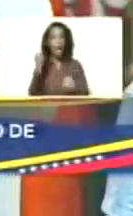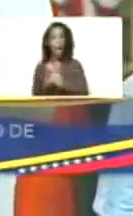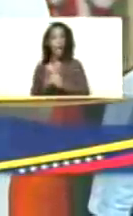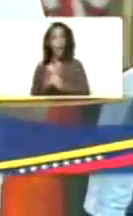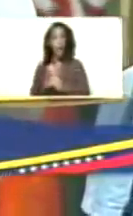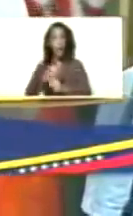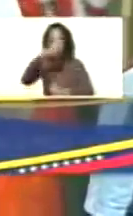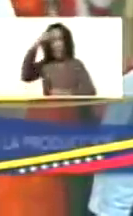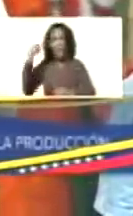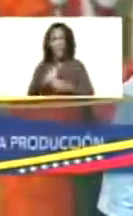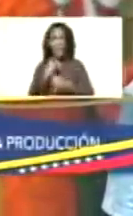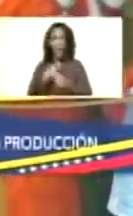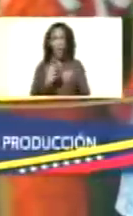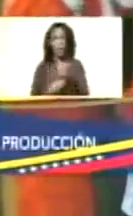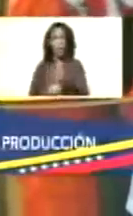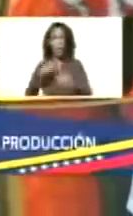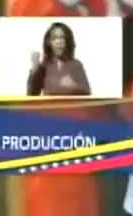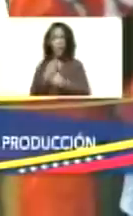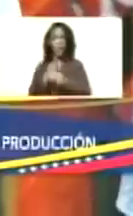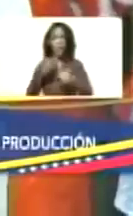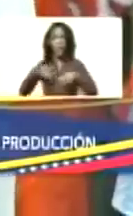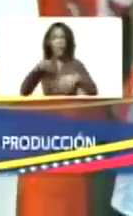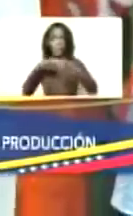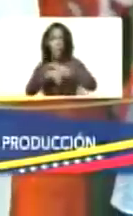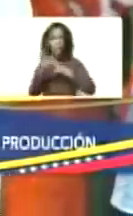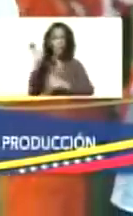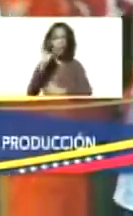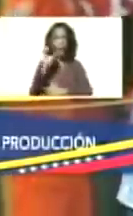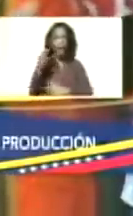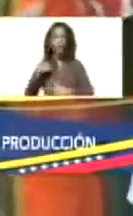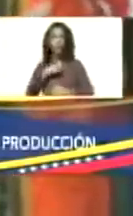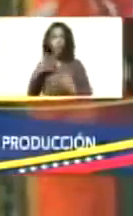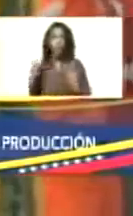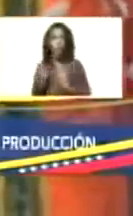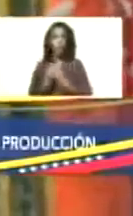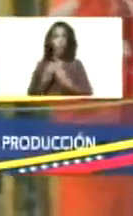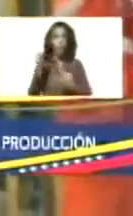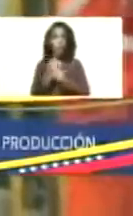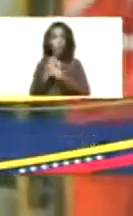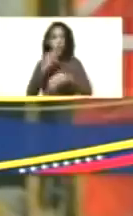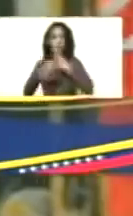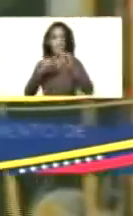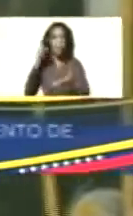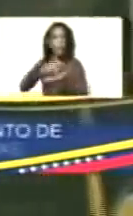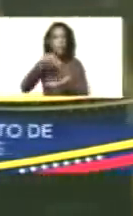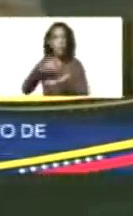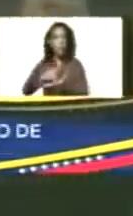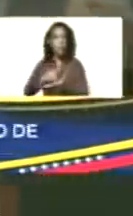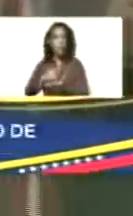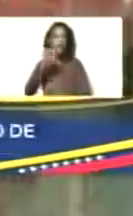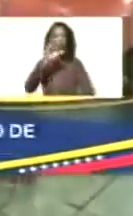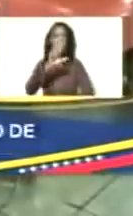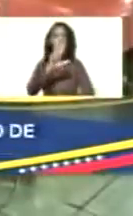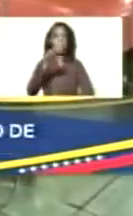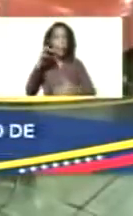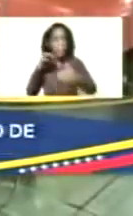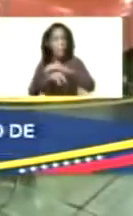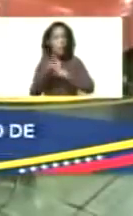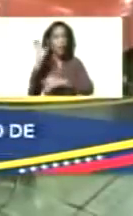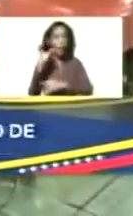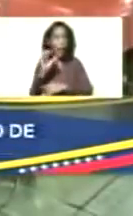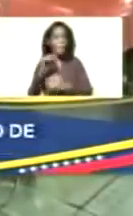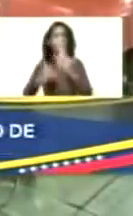obrera, los hermanos trabajadores del Metro de Caracas. Acá nos acompañan los trabajadores que forman parte de Tren Caracas, un